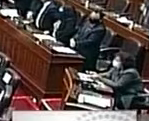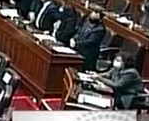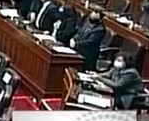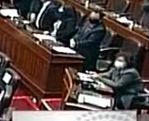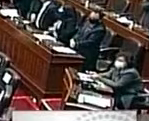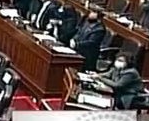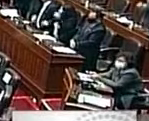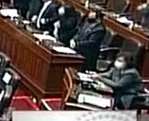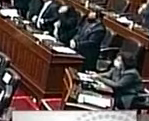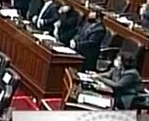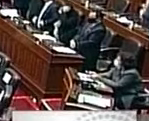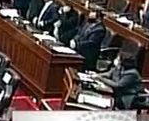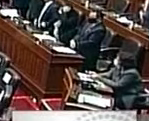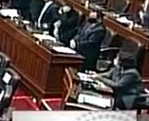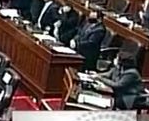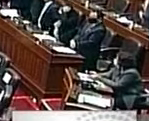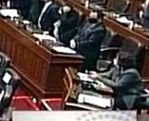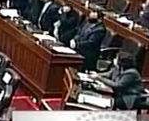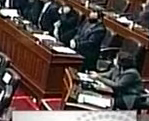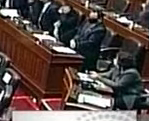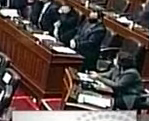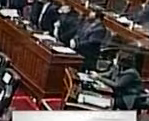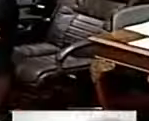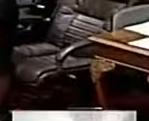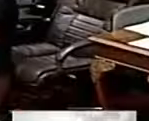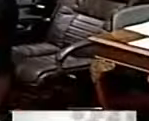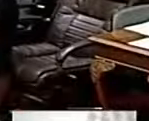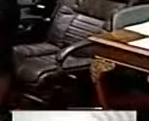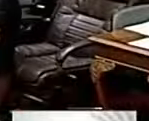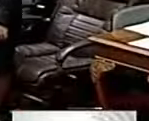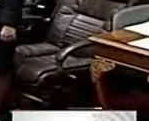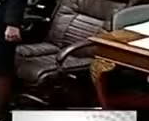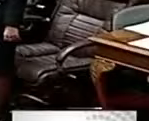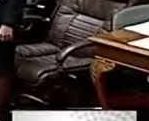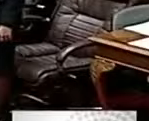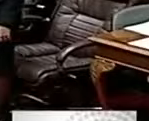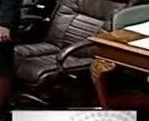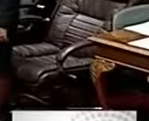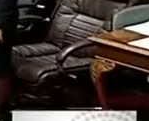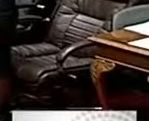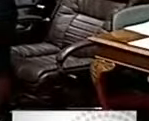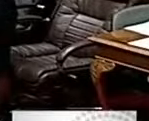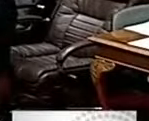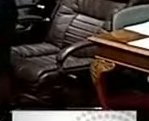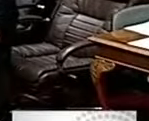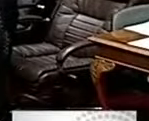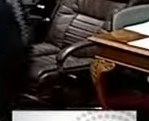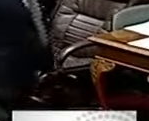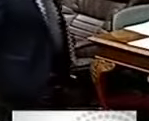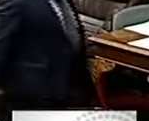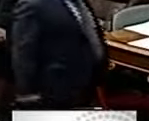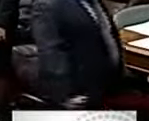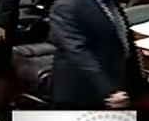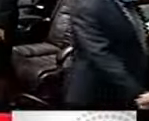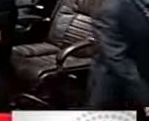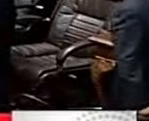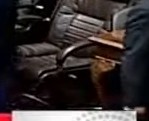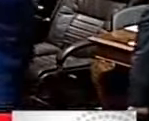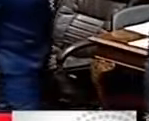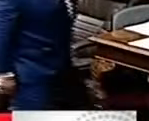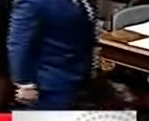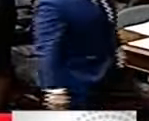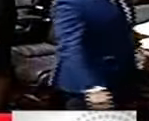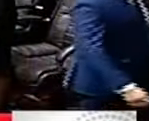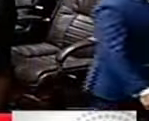la mesa directiva. Ingresó también ya el ministro de Salud, quienes también ya